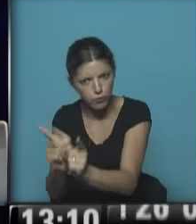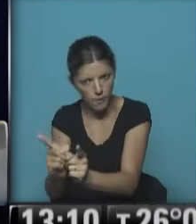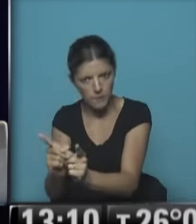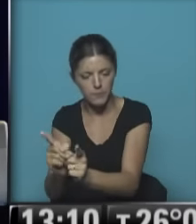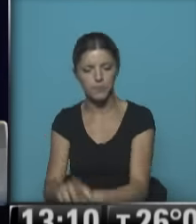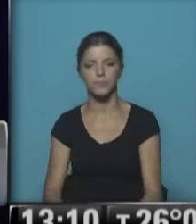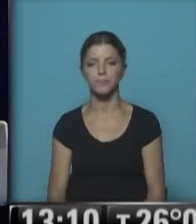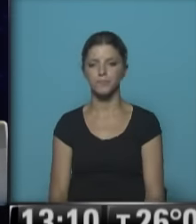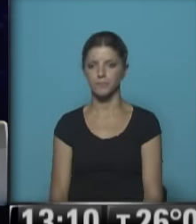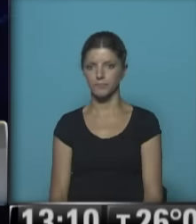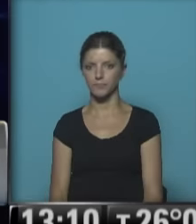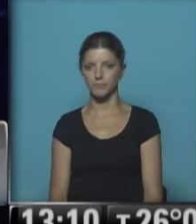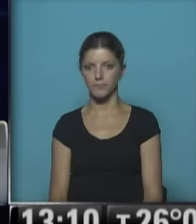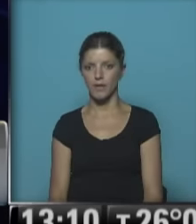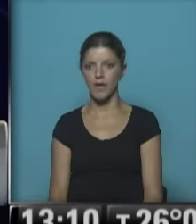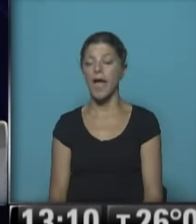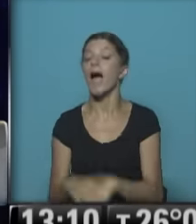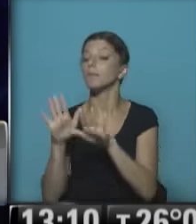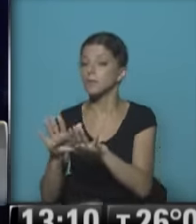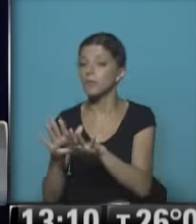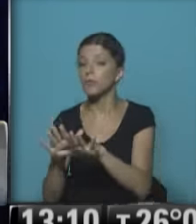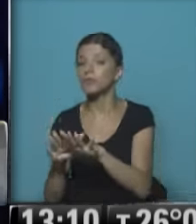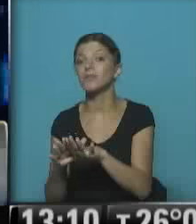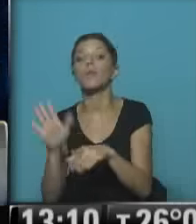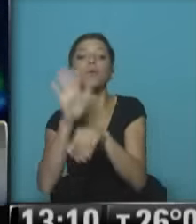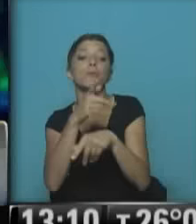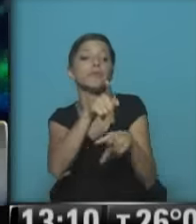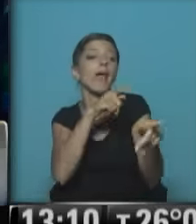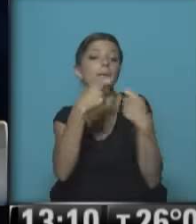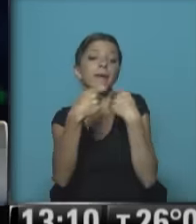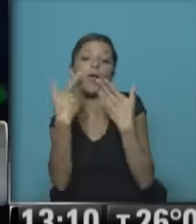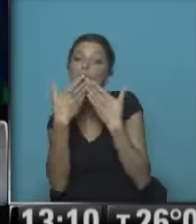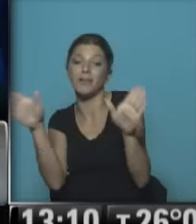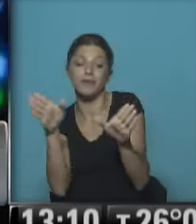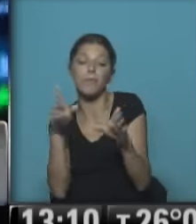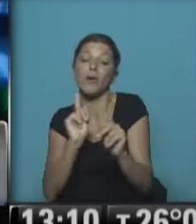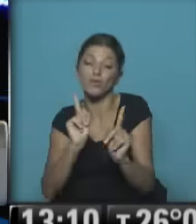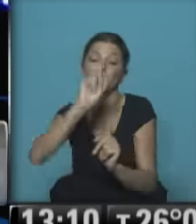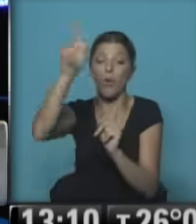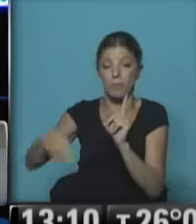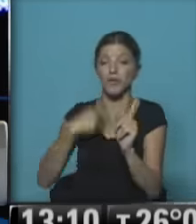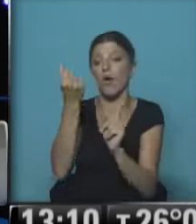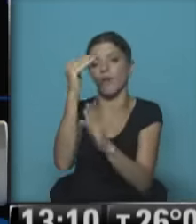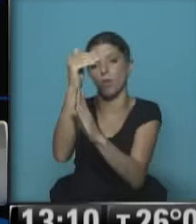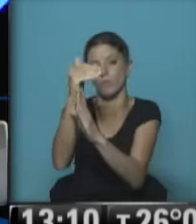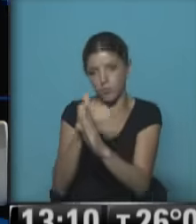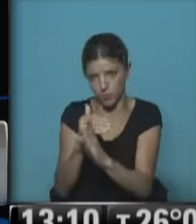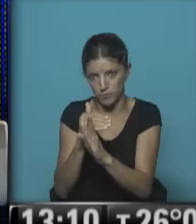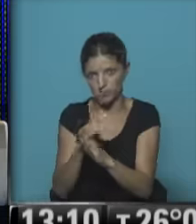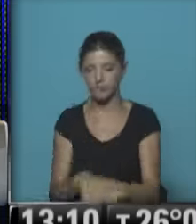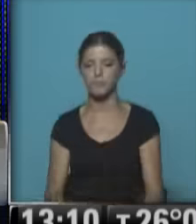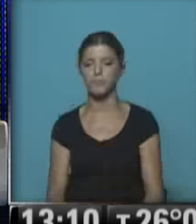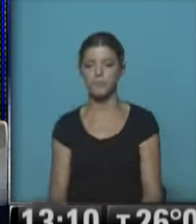mercado. En los hechos, dejó hacer al mercado y que el precio se hundiera. La intención que